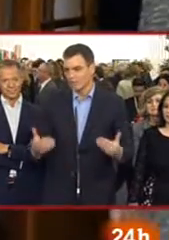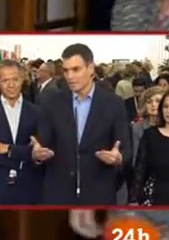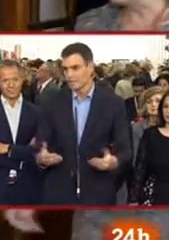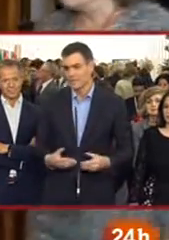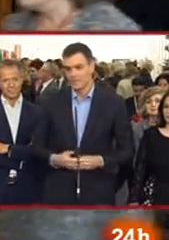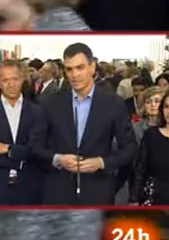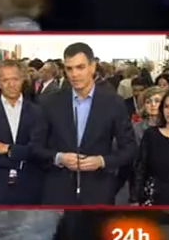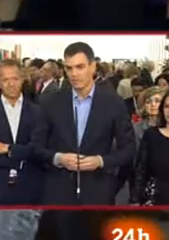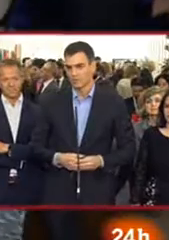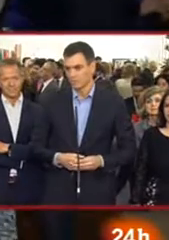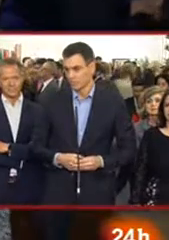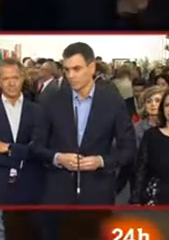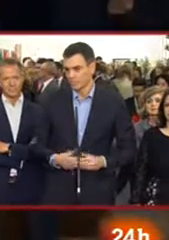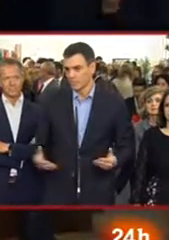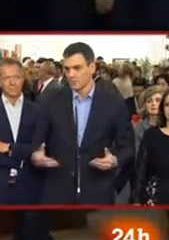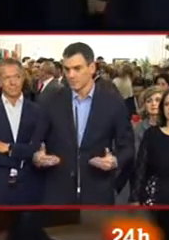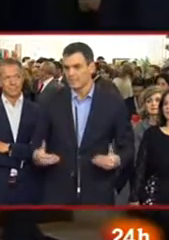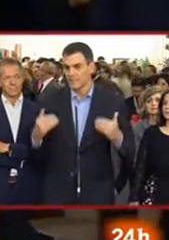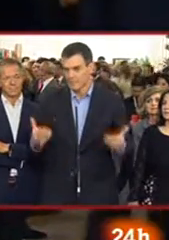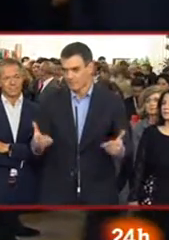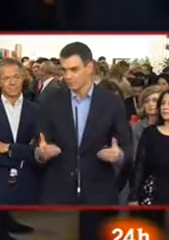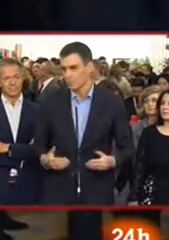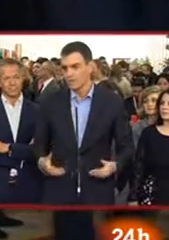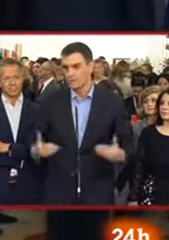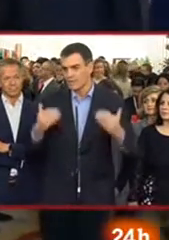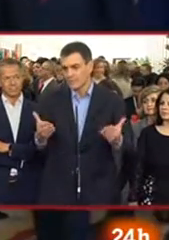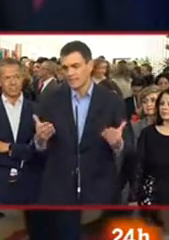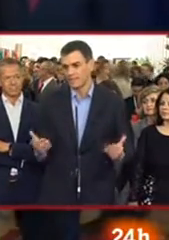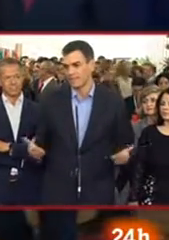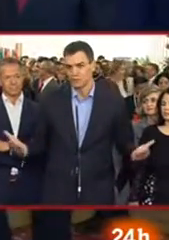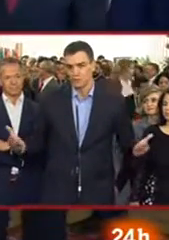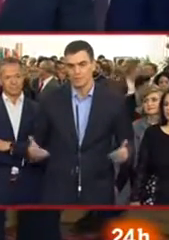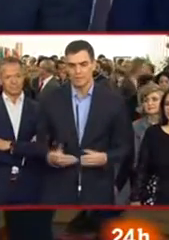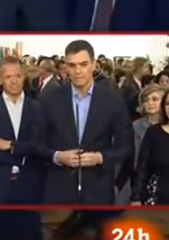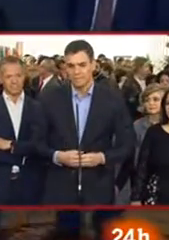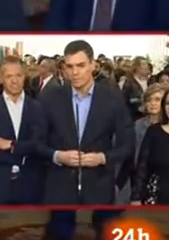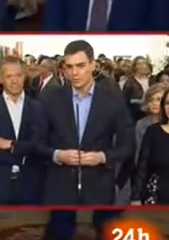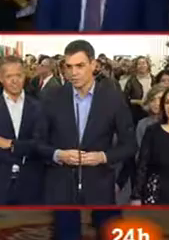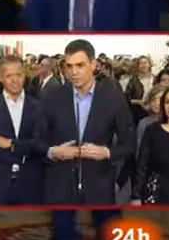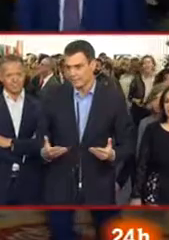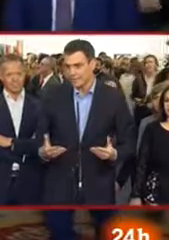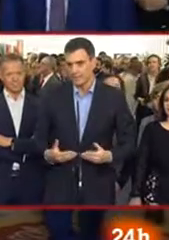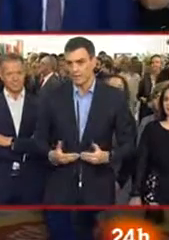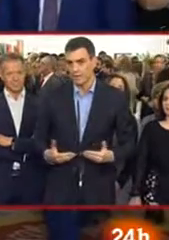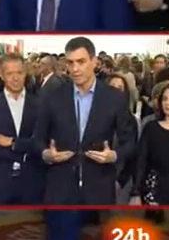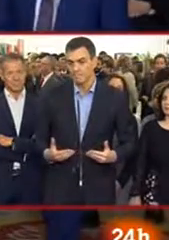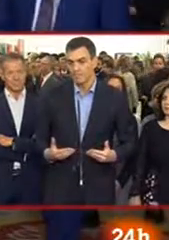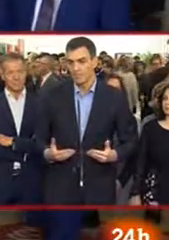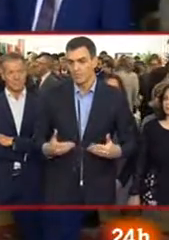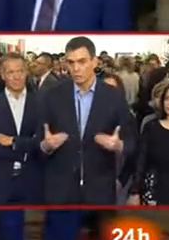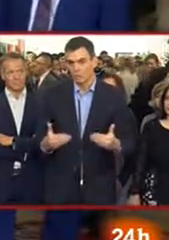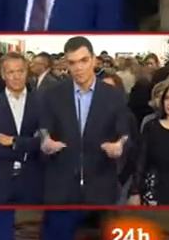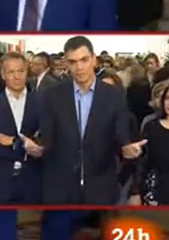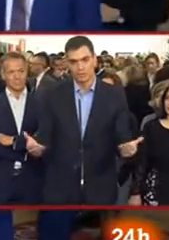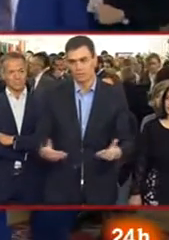esa actualización de nuestra Constitución. Yo creo que España tiene que mirar al futuro, la política tiene que mirar al futuro, y eso implica aprobar